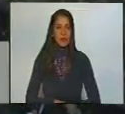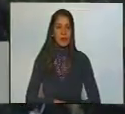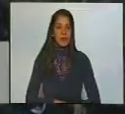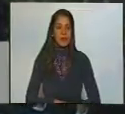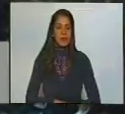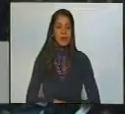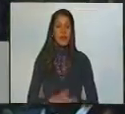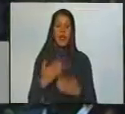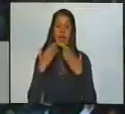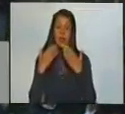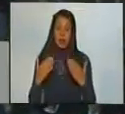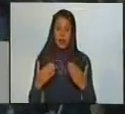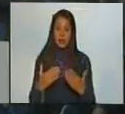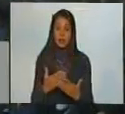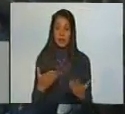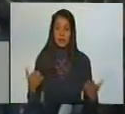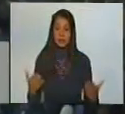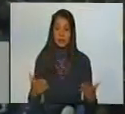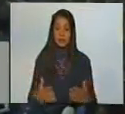Gracias.